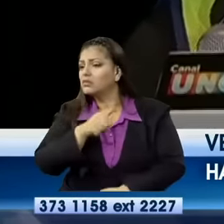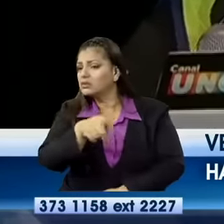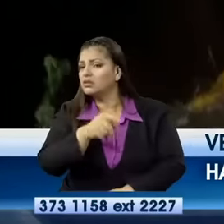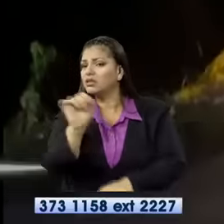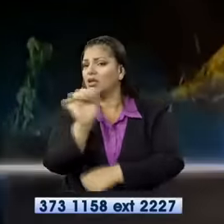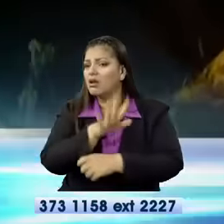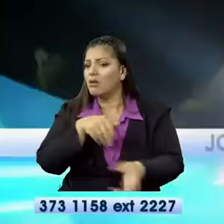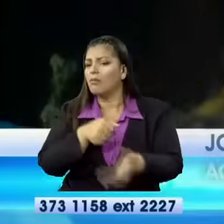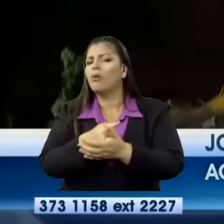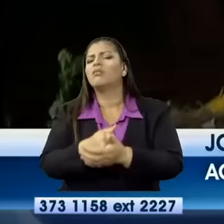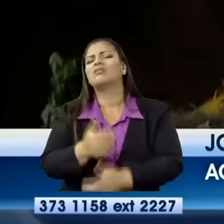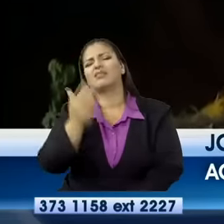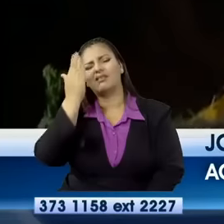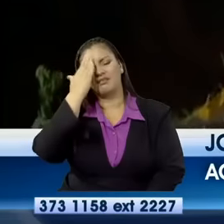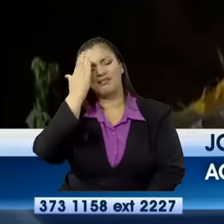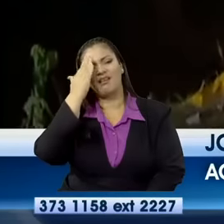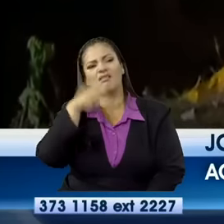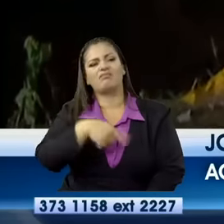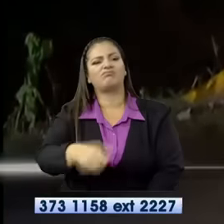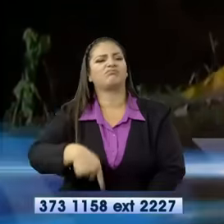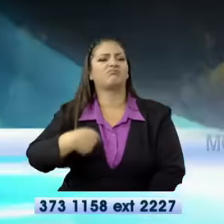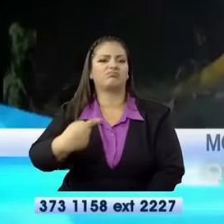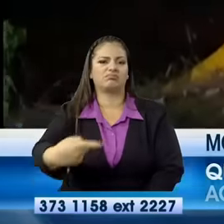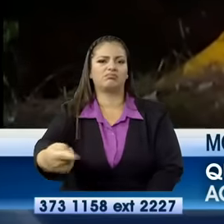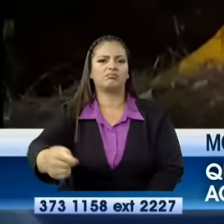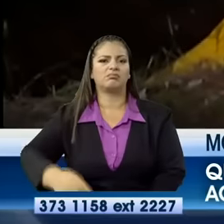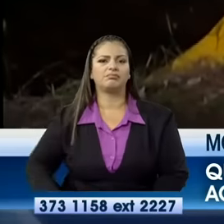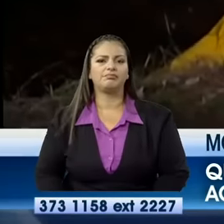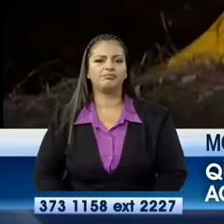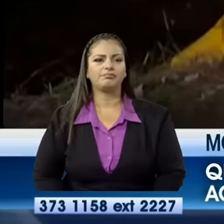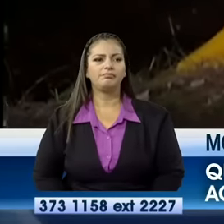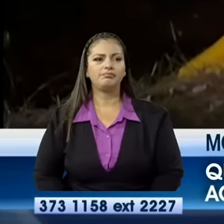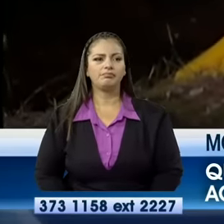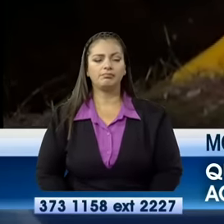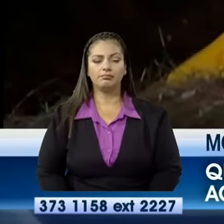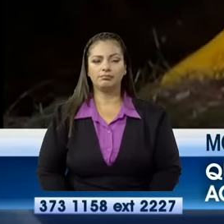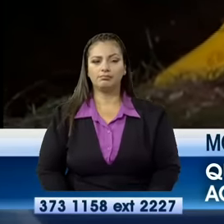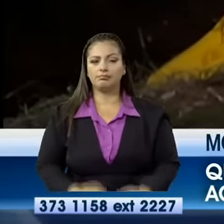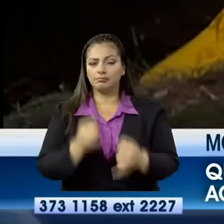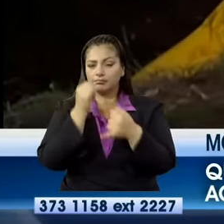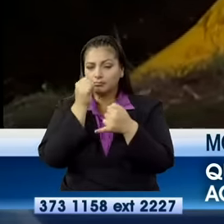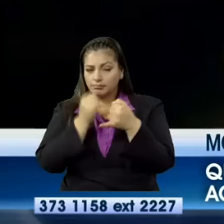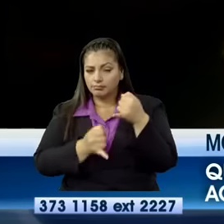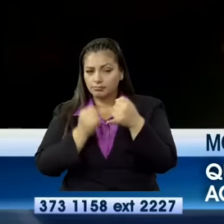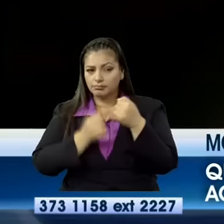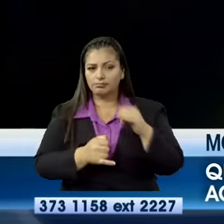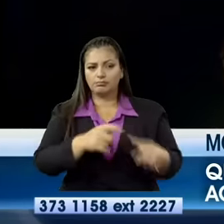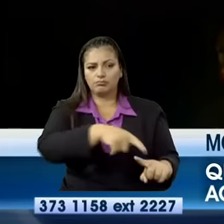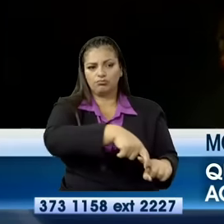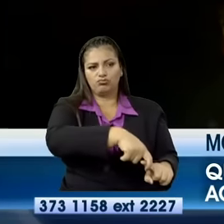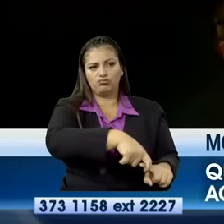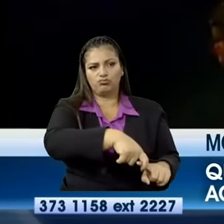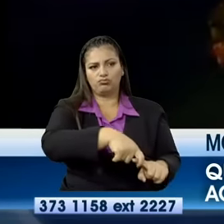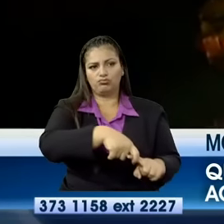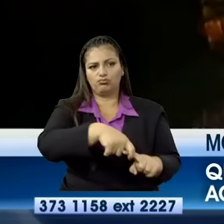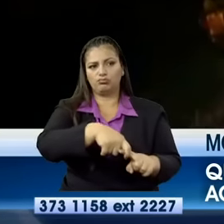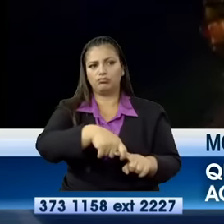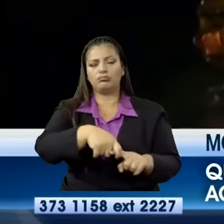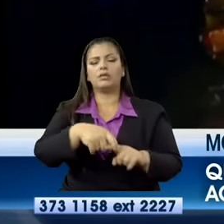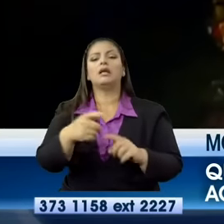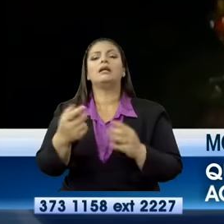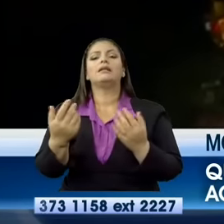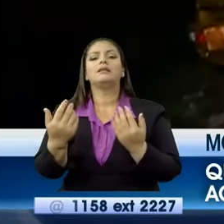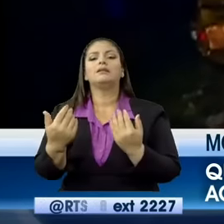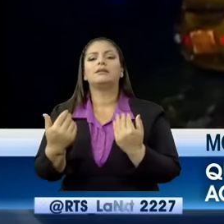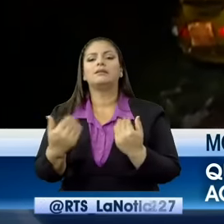y siempre lo mismo al final el taxi fue retirado del sitio y llevado a los patios